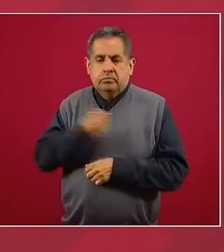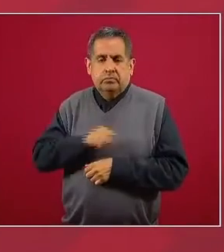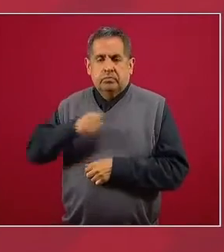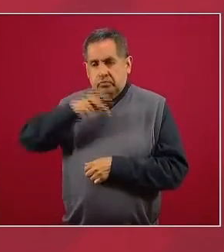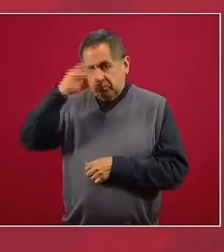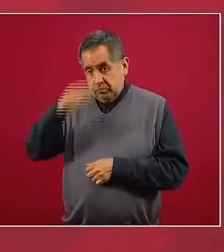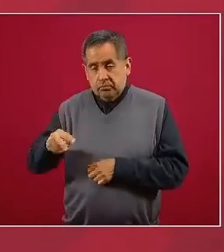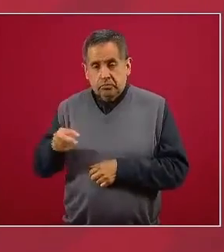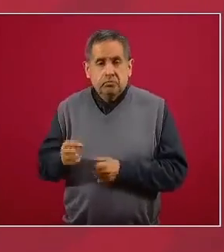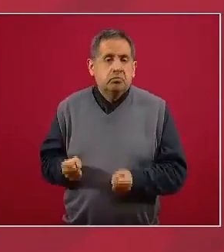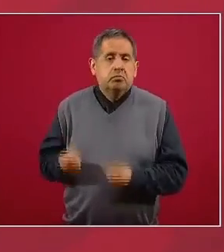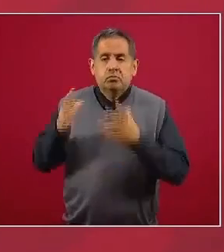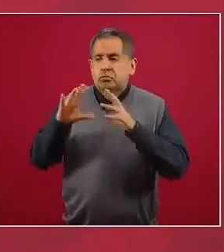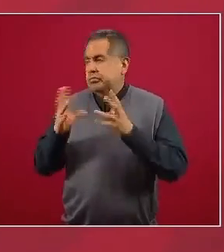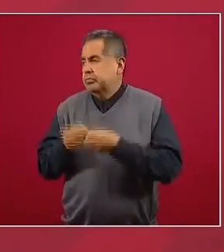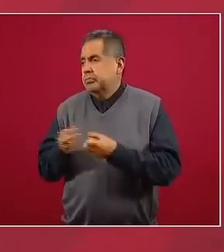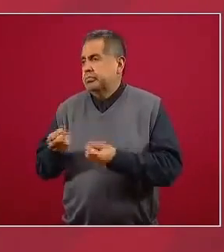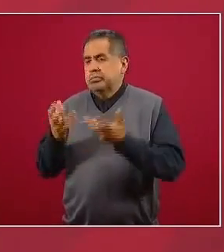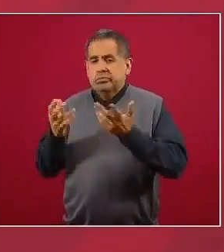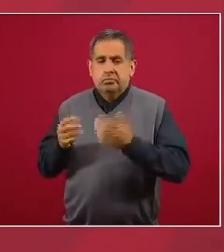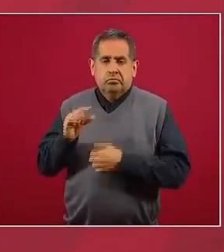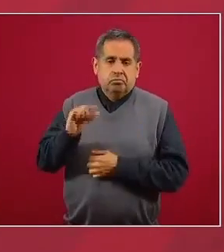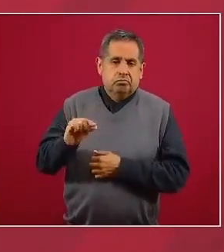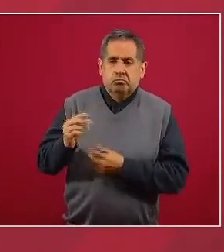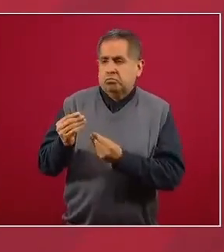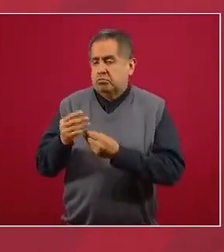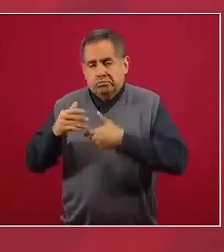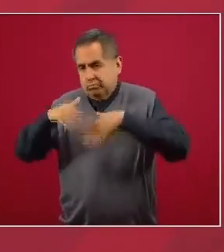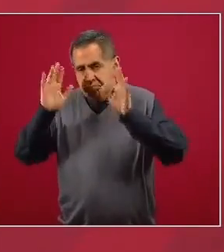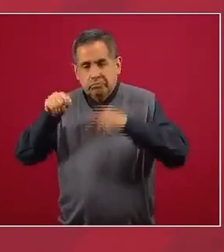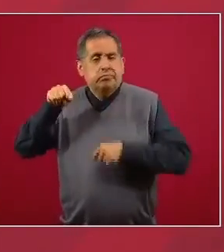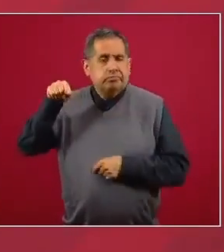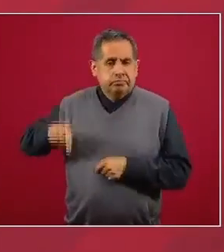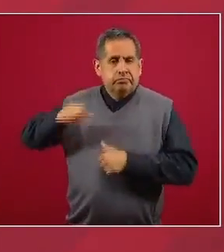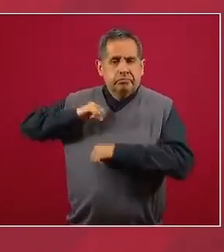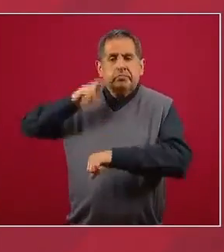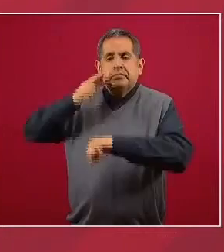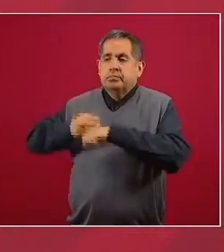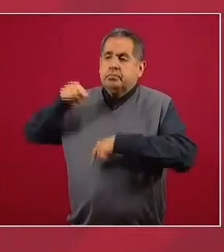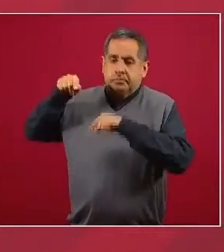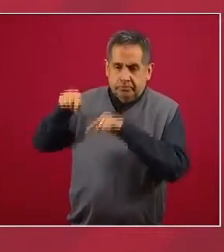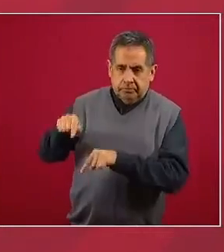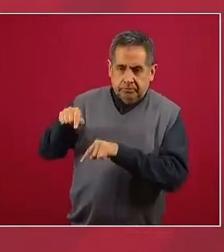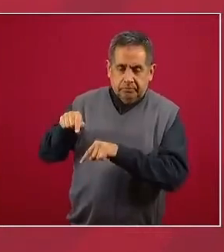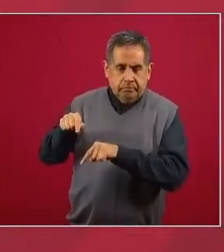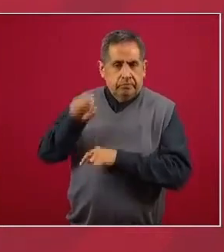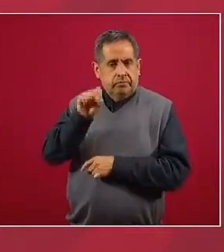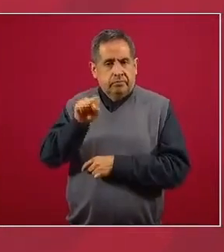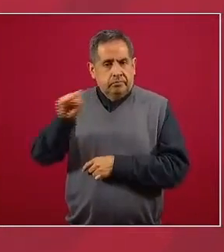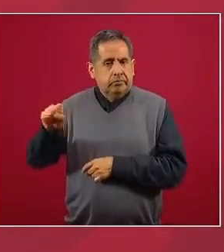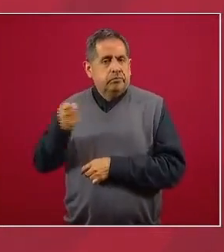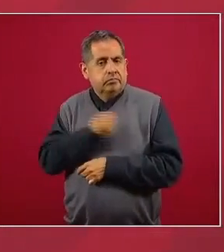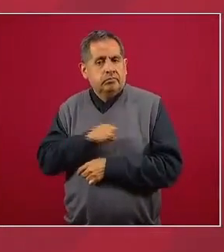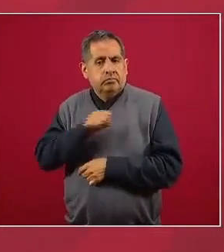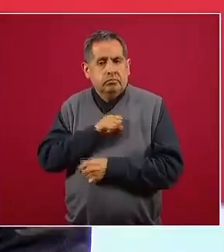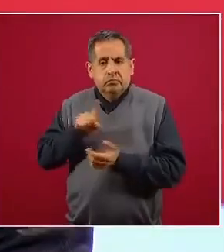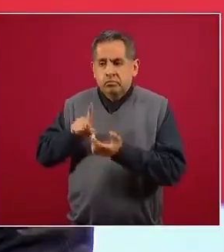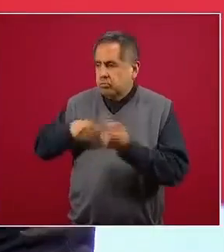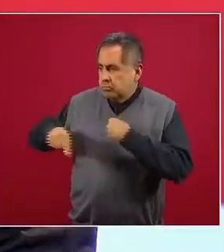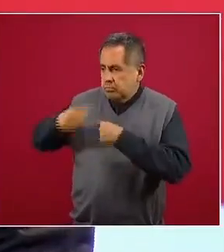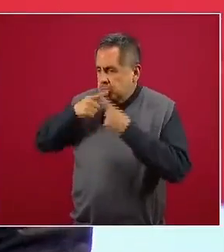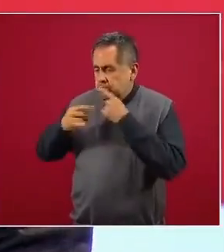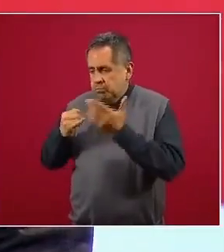México. Si van a ser pocas, muchas, dependerá en su momento de la decisión